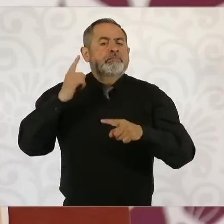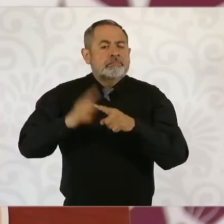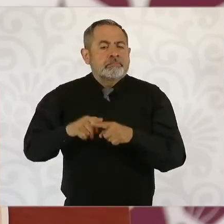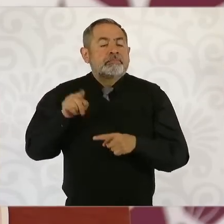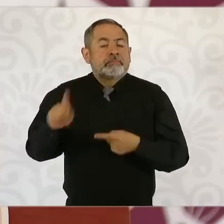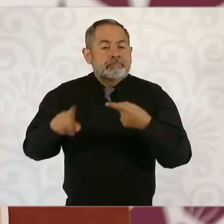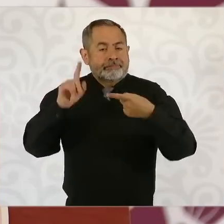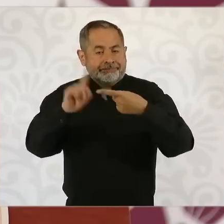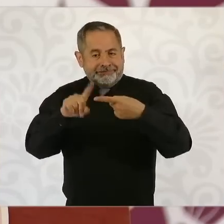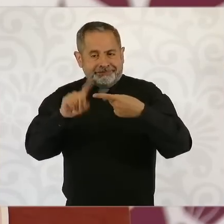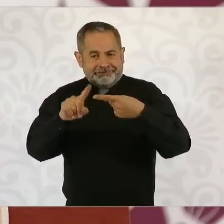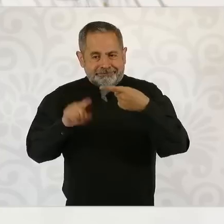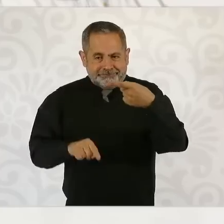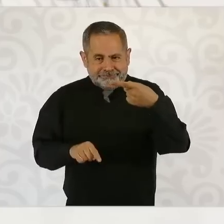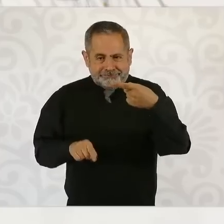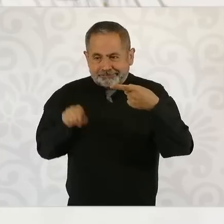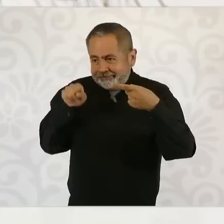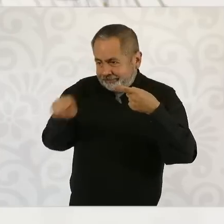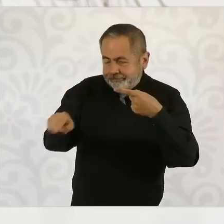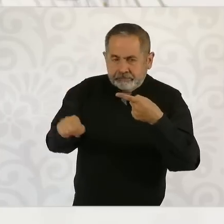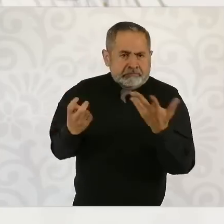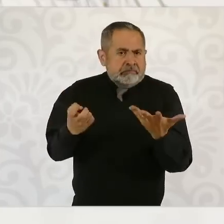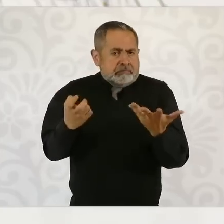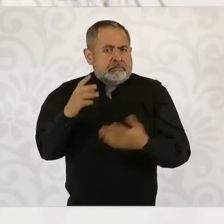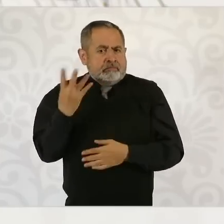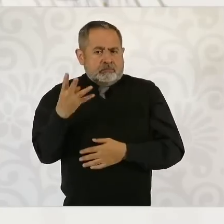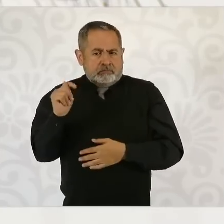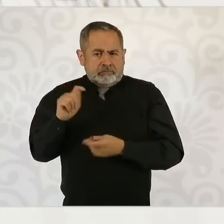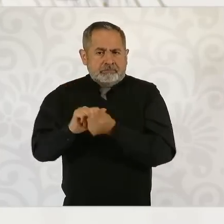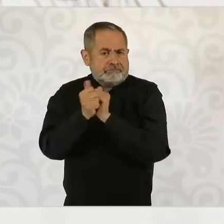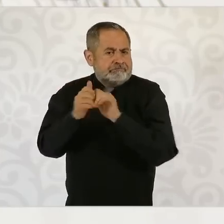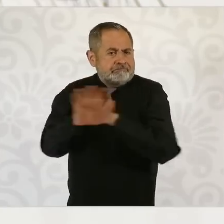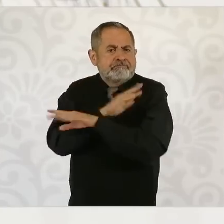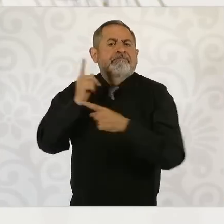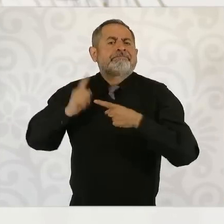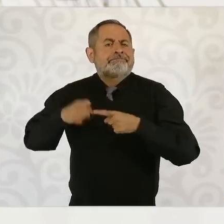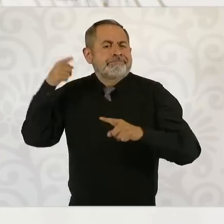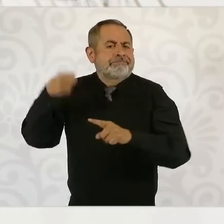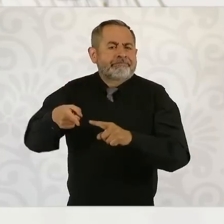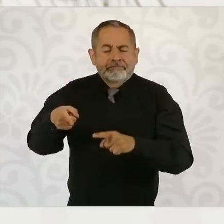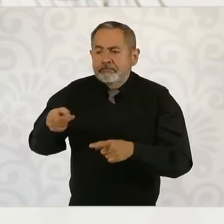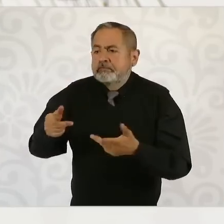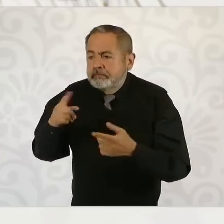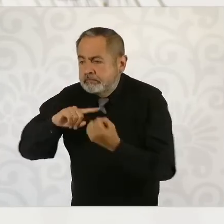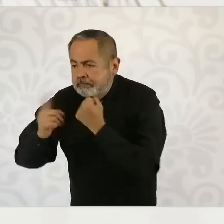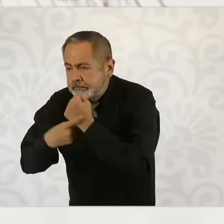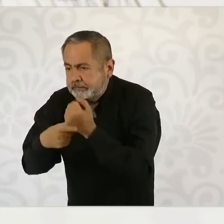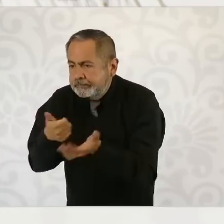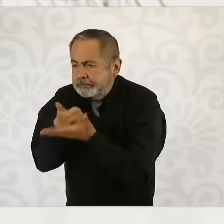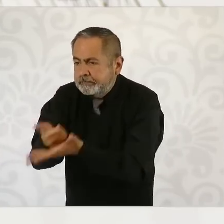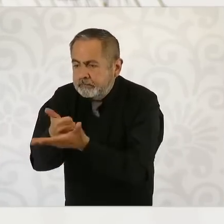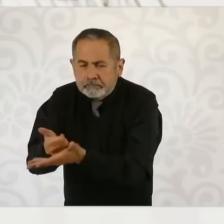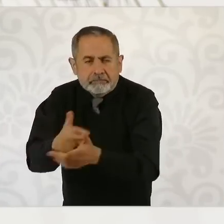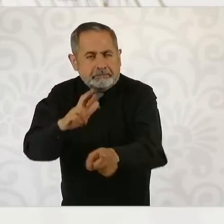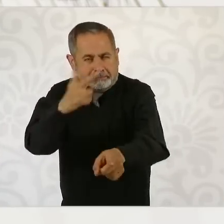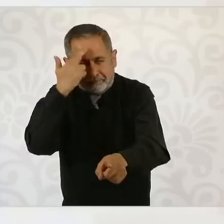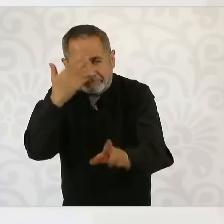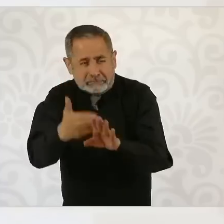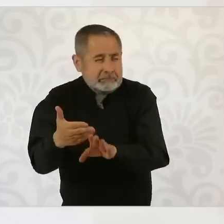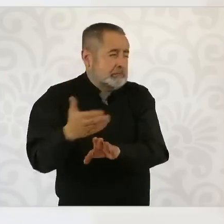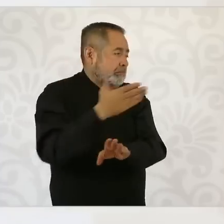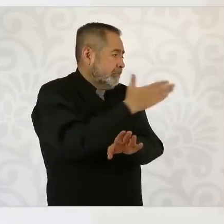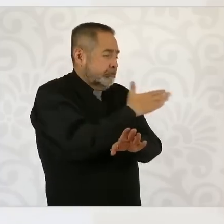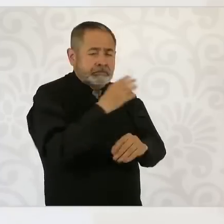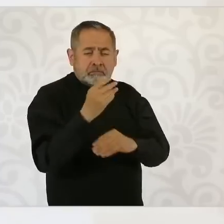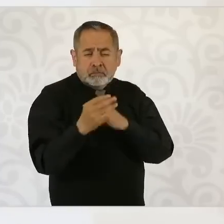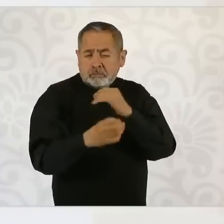es fundamento de la Cuarta Transformación, es la atención a las causas. No olvidemos que durante años